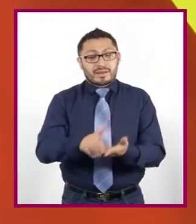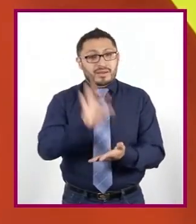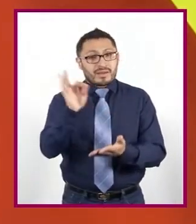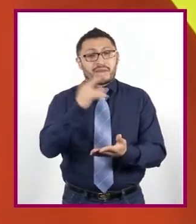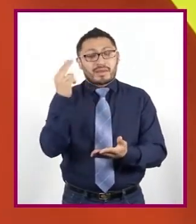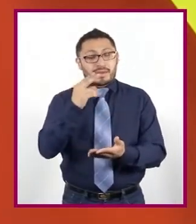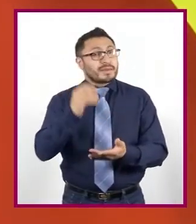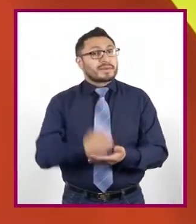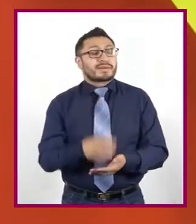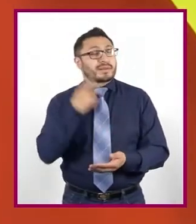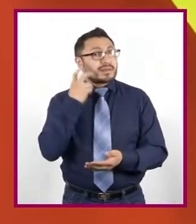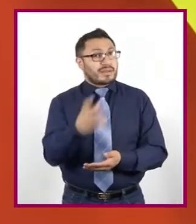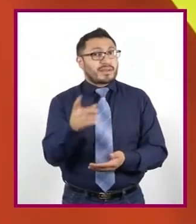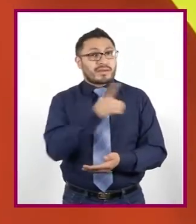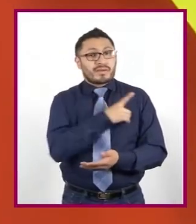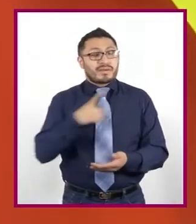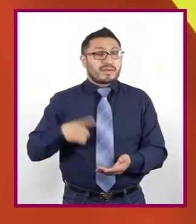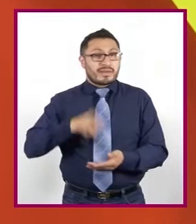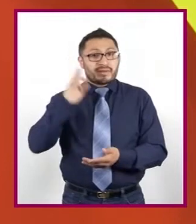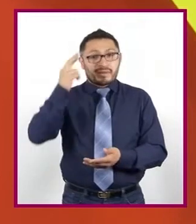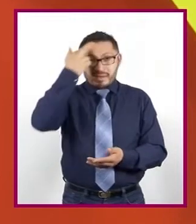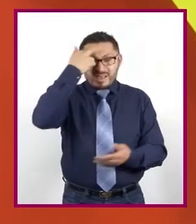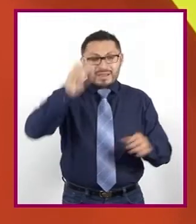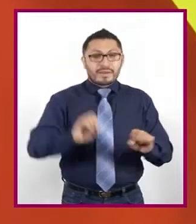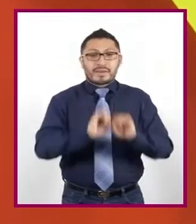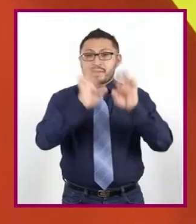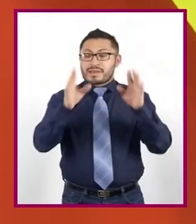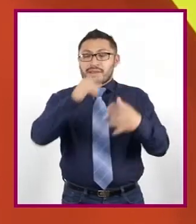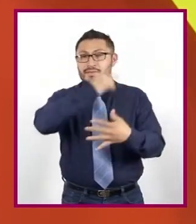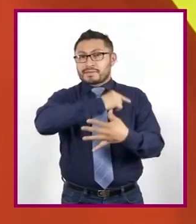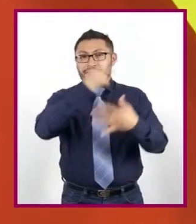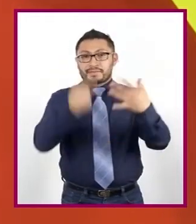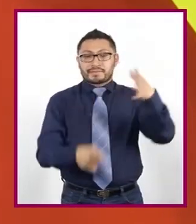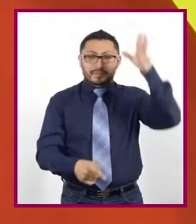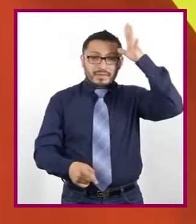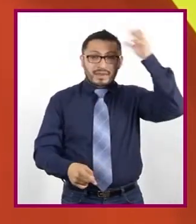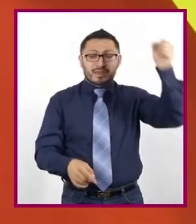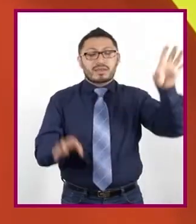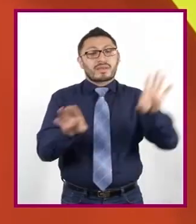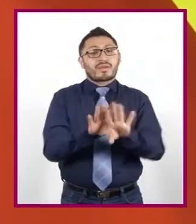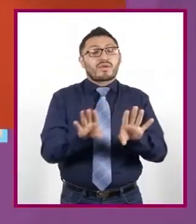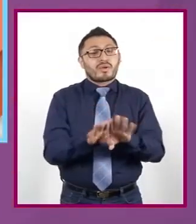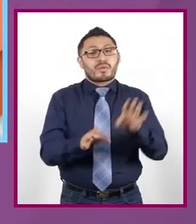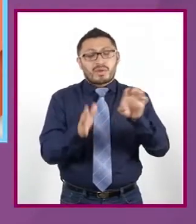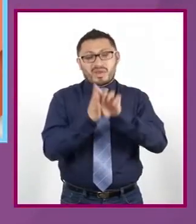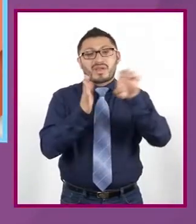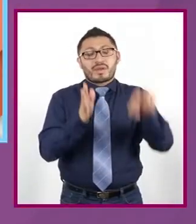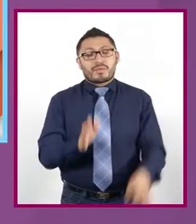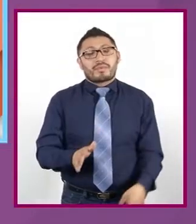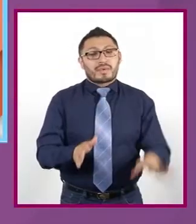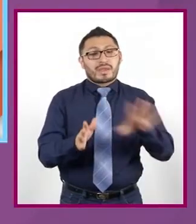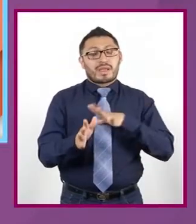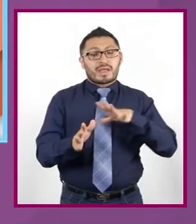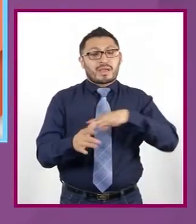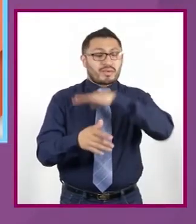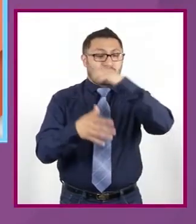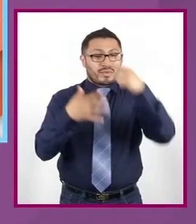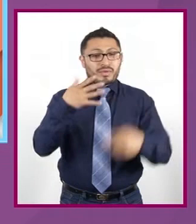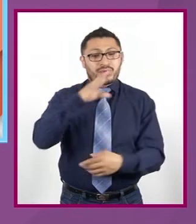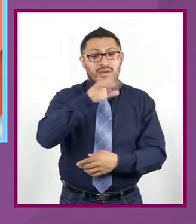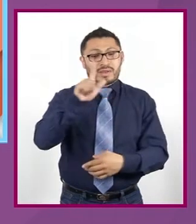necesario. Por ello, se deben tener claros ciertos conceptos como, por ejemplo, en las cláusulas, que son